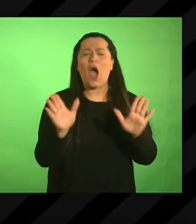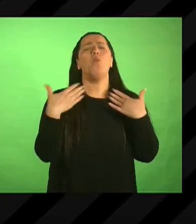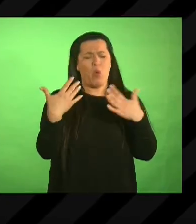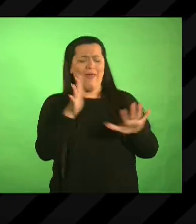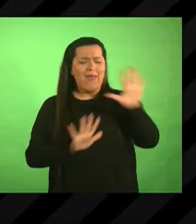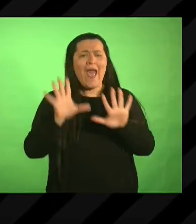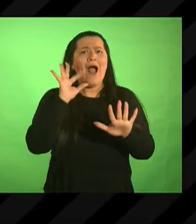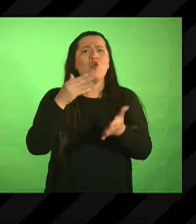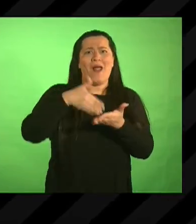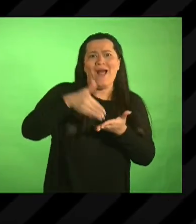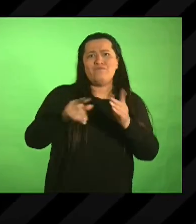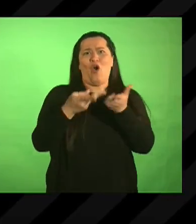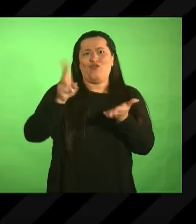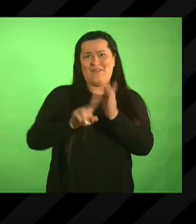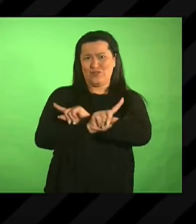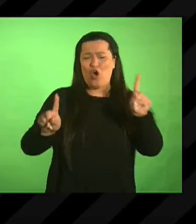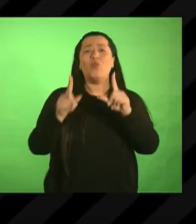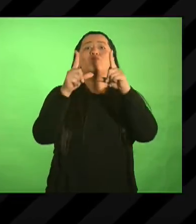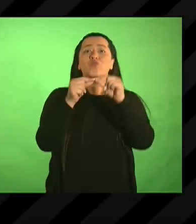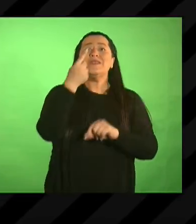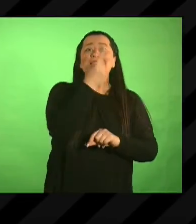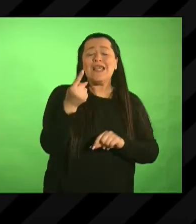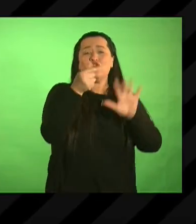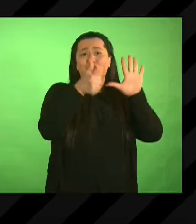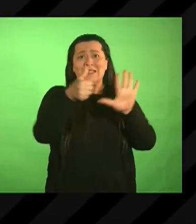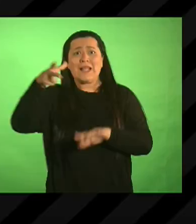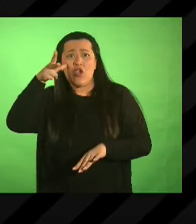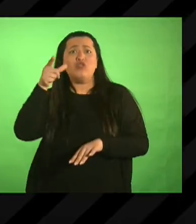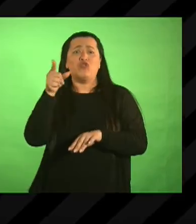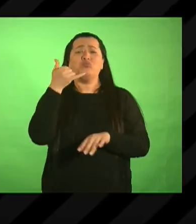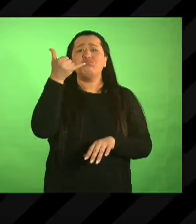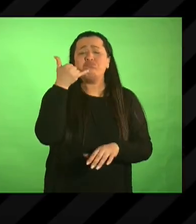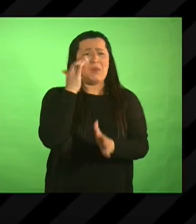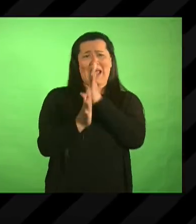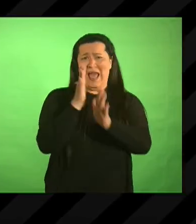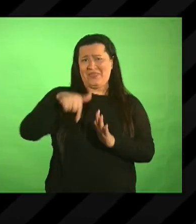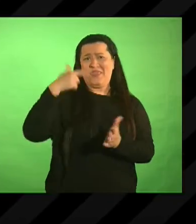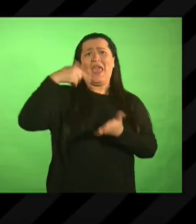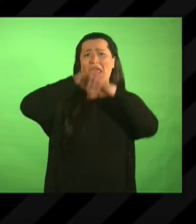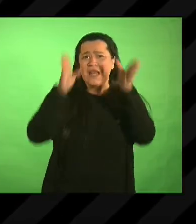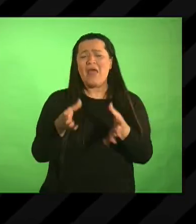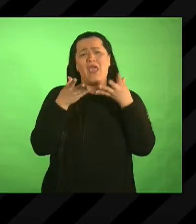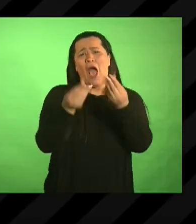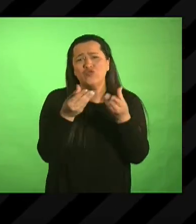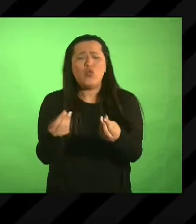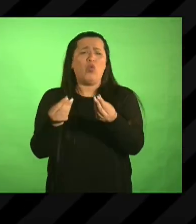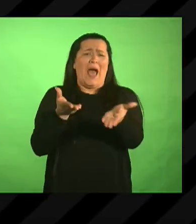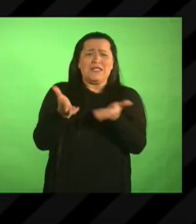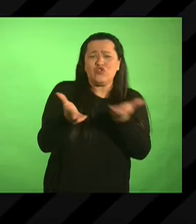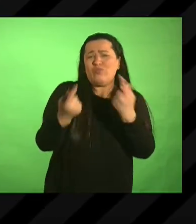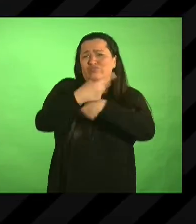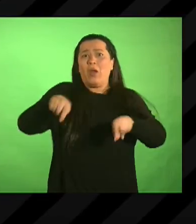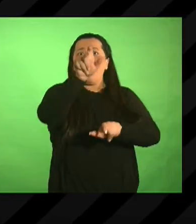pasar. La línea 168 es un servicio gratuito del INADI que brinda atención, contención y asesoramiento a